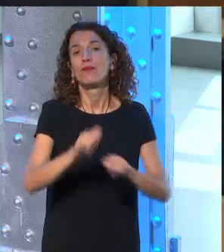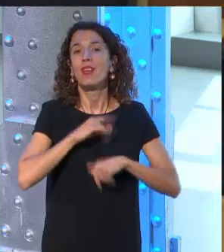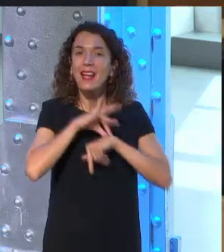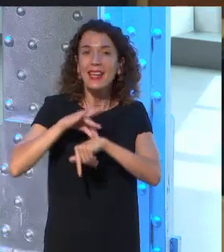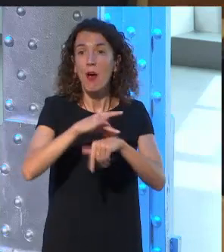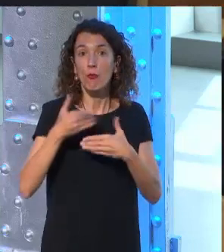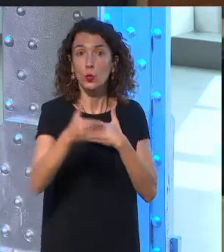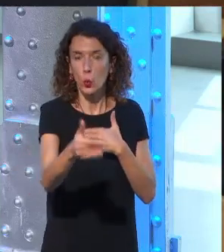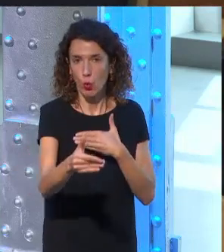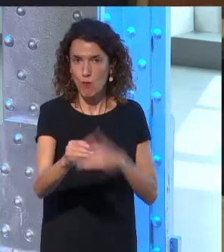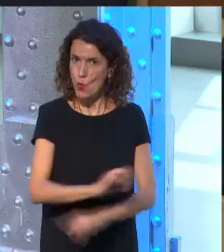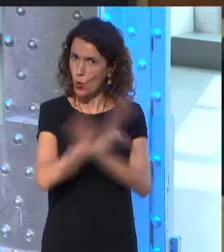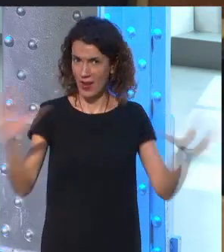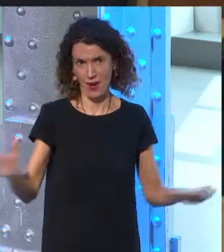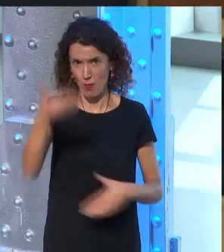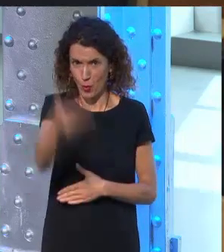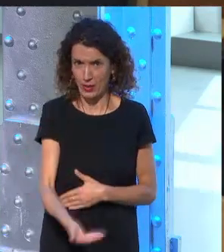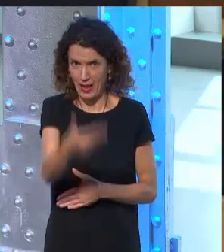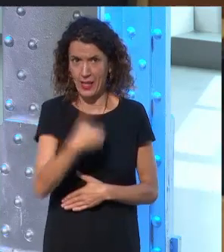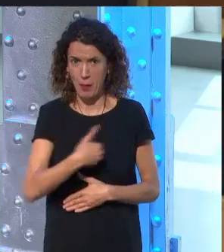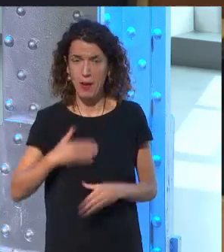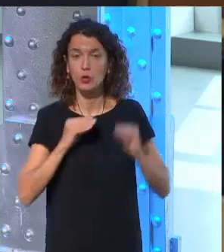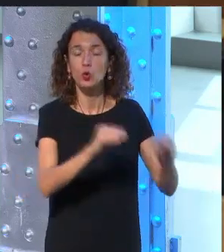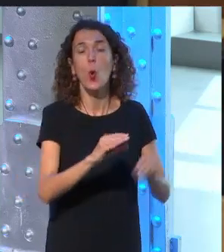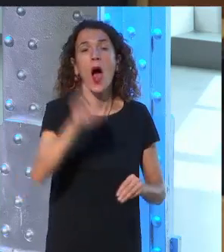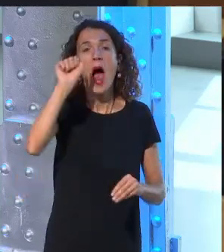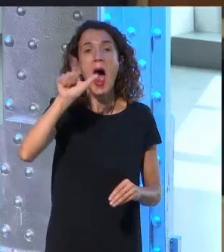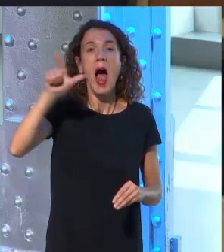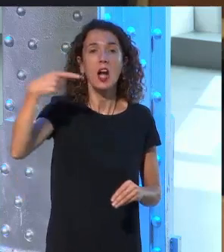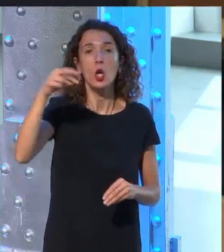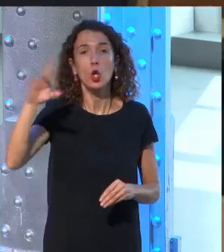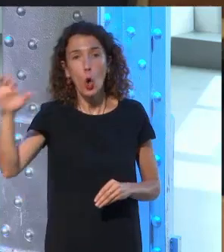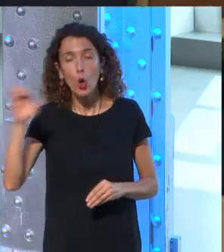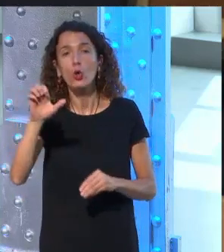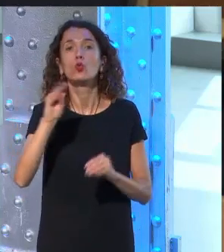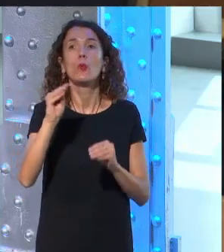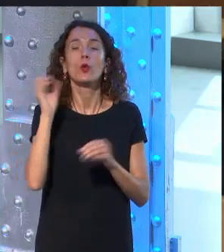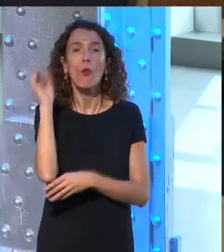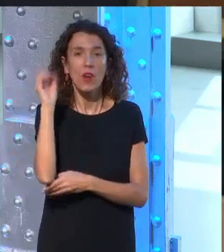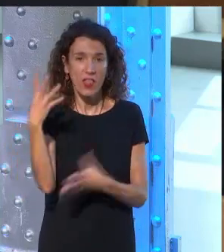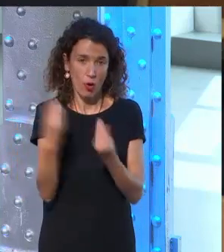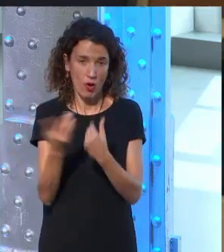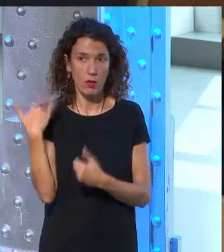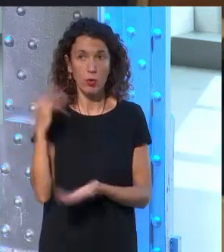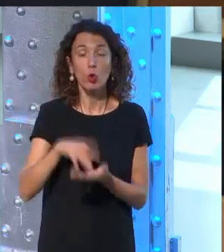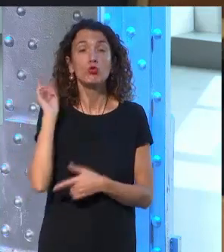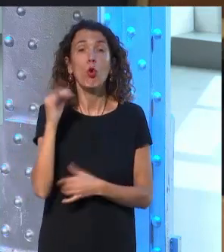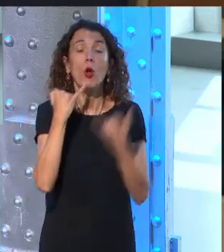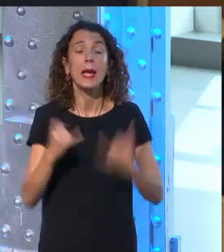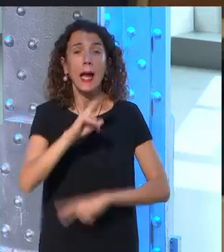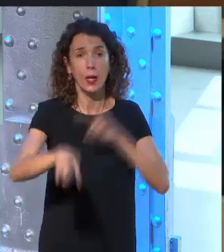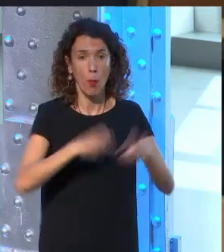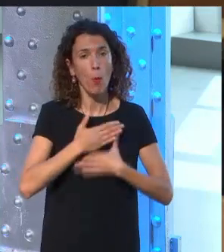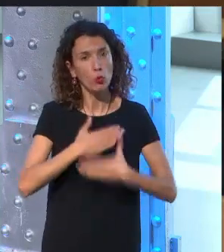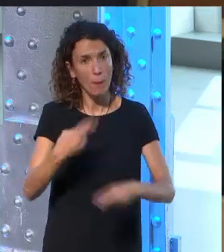obvia. Y al final, evidentemente, como decía Al Gore en una de las conferencias que tuvimos con él, es decir, no solo la energía renovable,